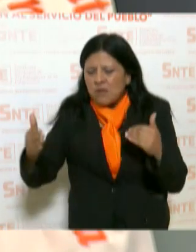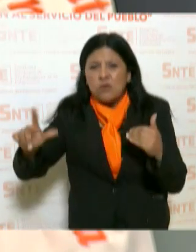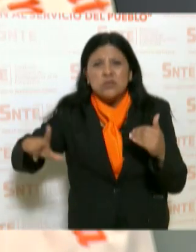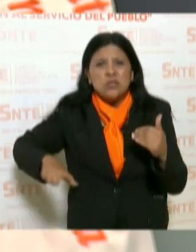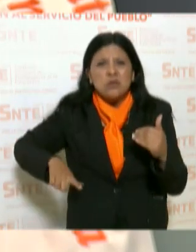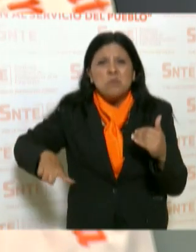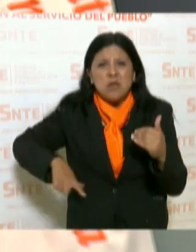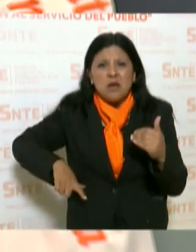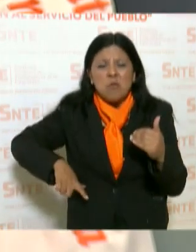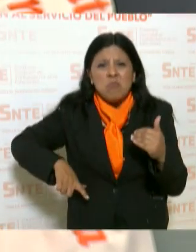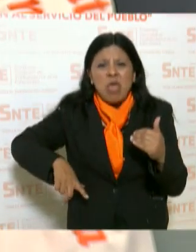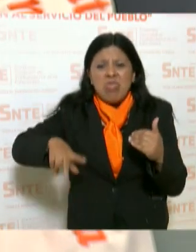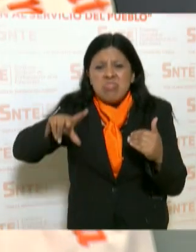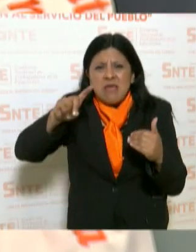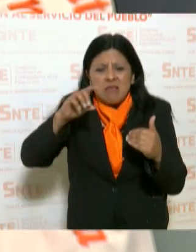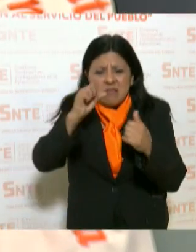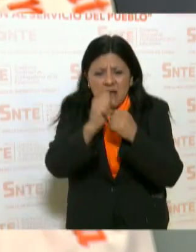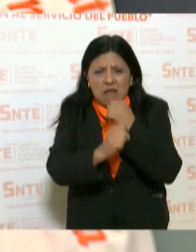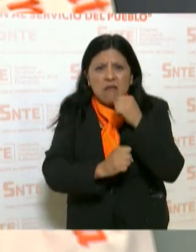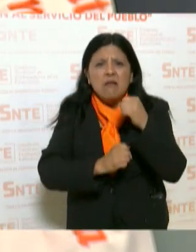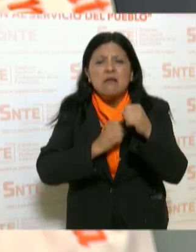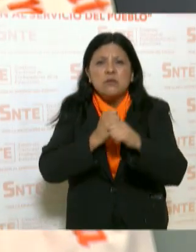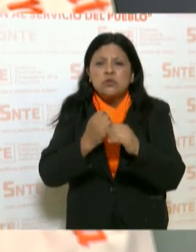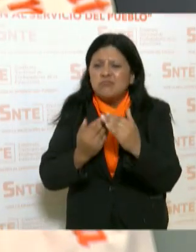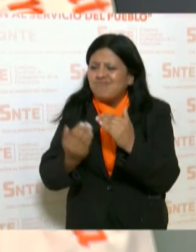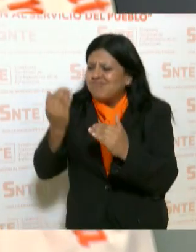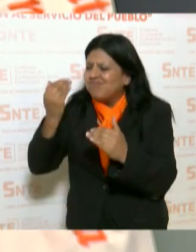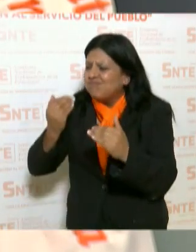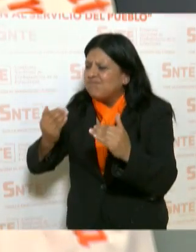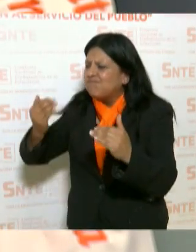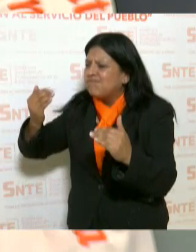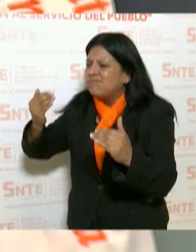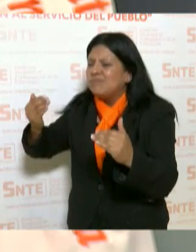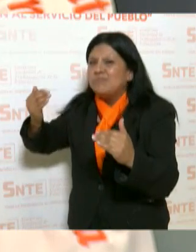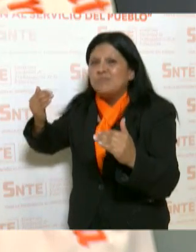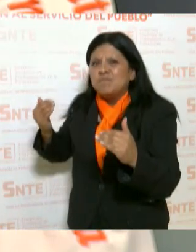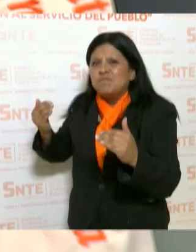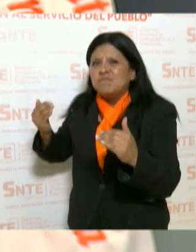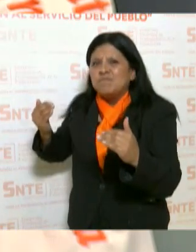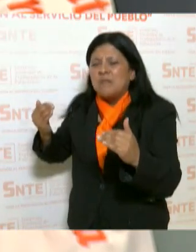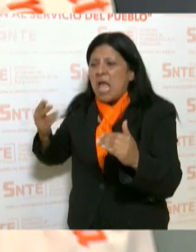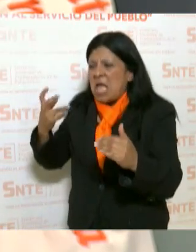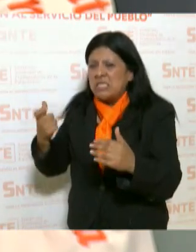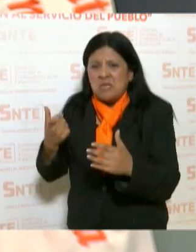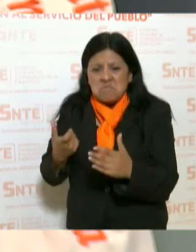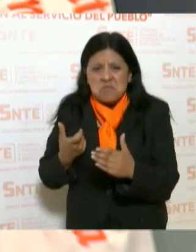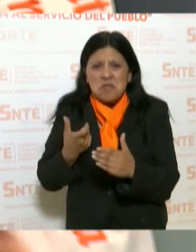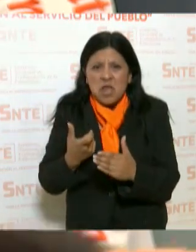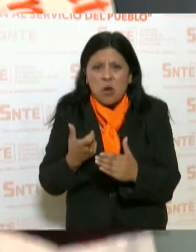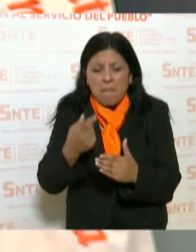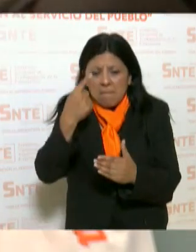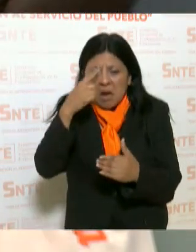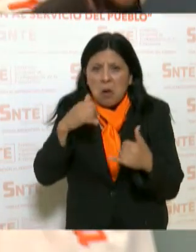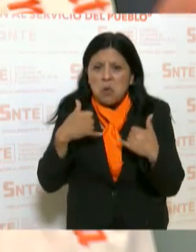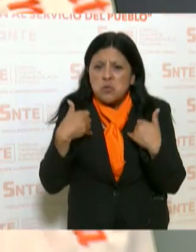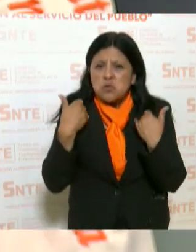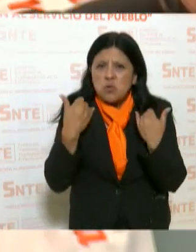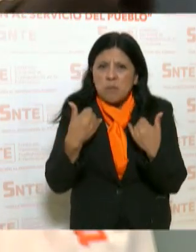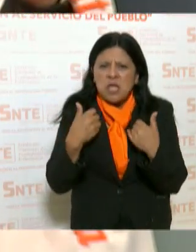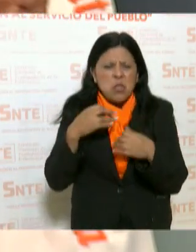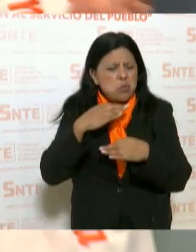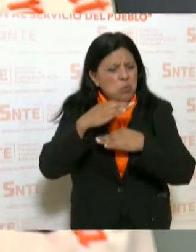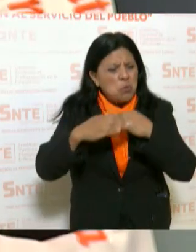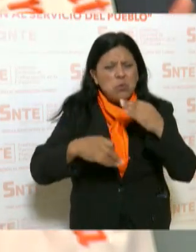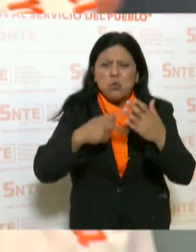30 años antes del gobierno nuestro, la inversión a los jóvenes de todos los programas de